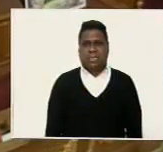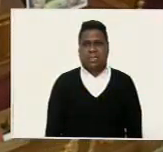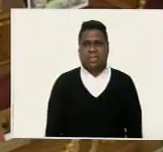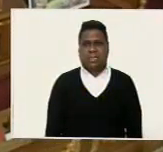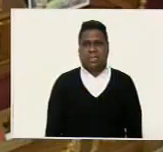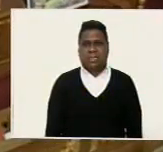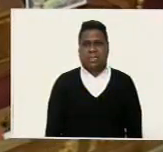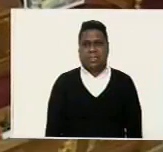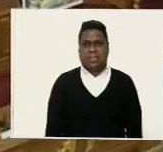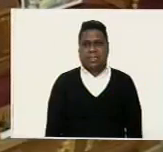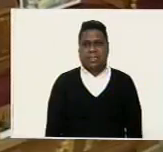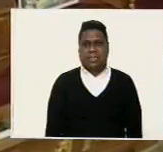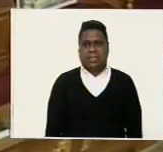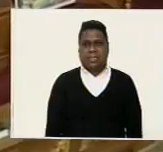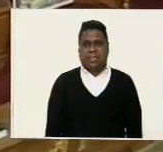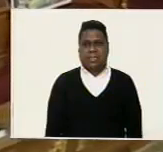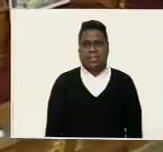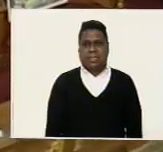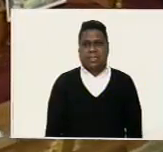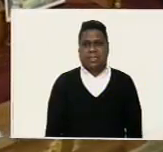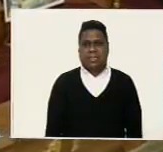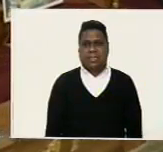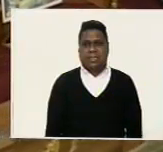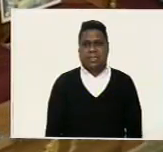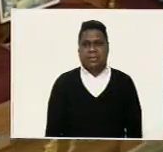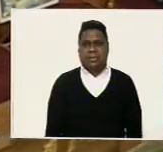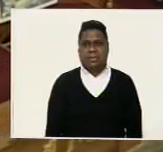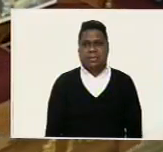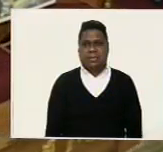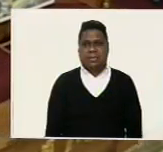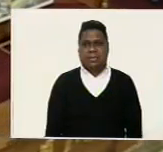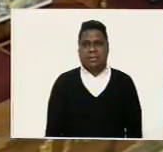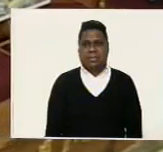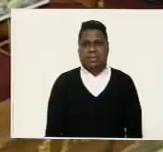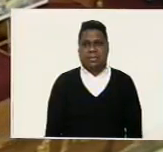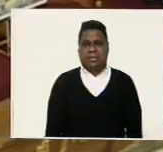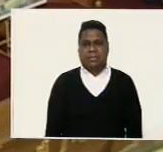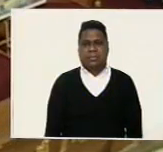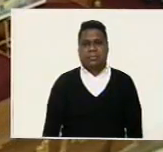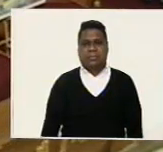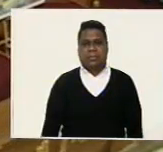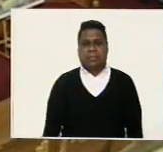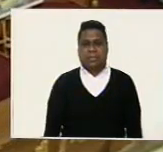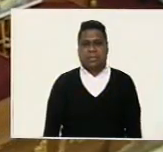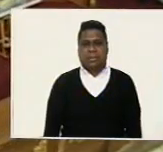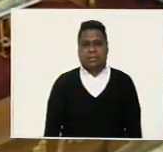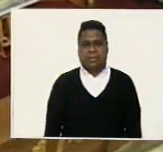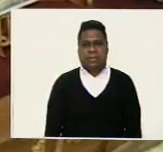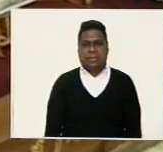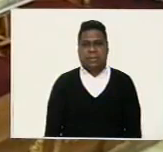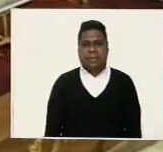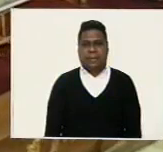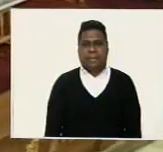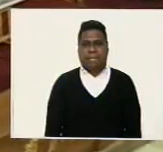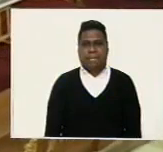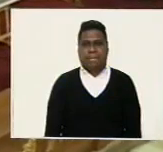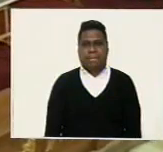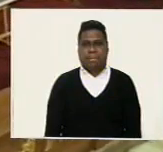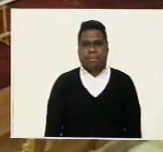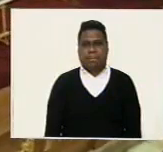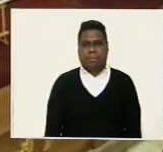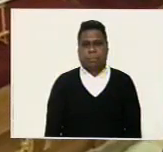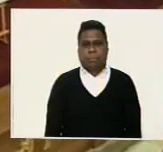ese entonces. Recordemos también que desde 1964 en nuestro país se conmemora el Día del Periodista